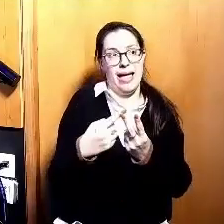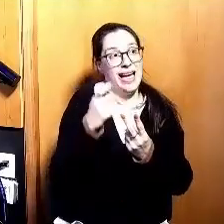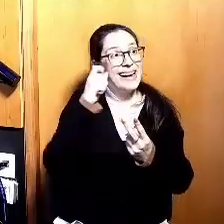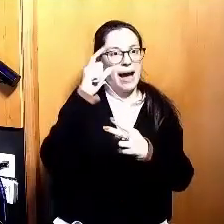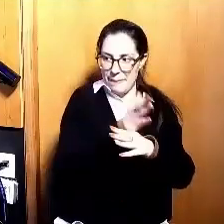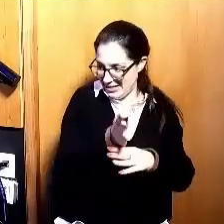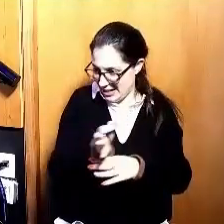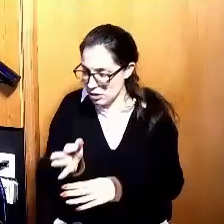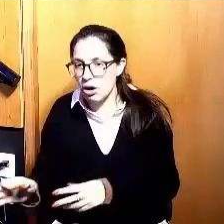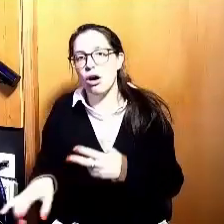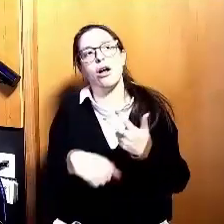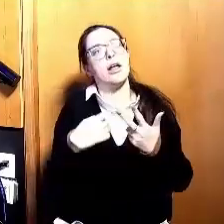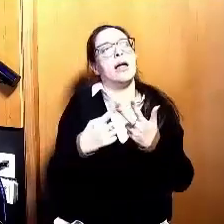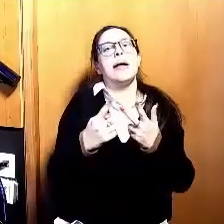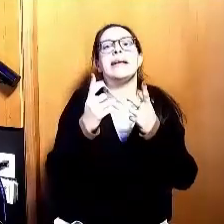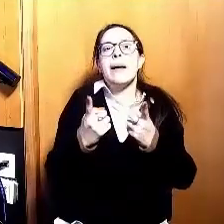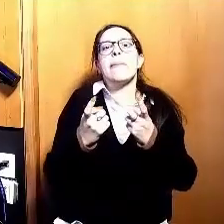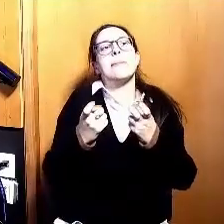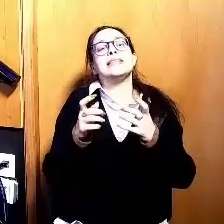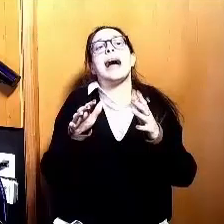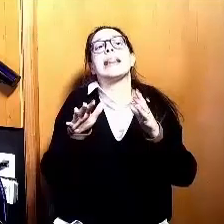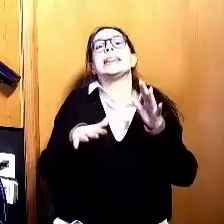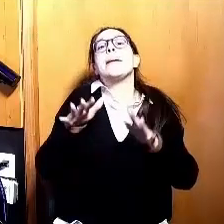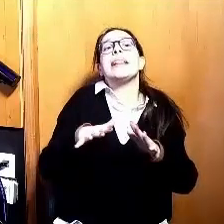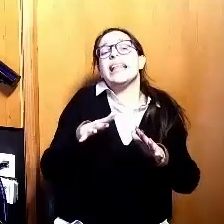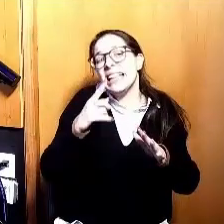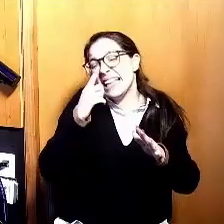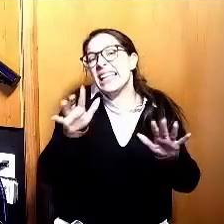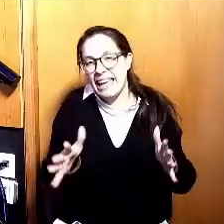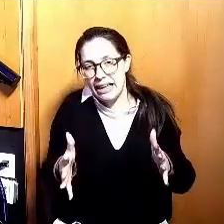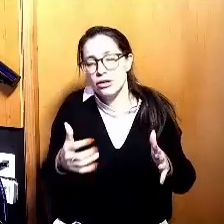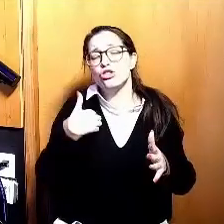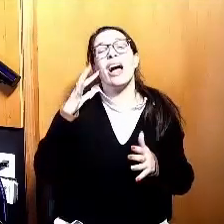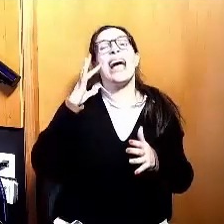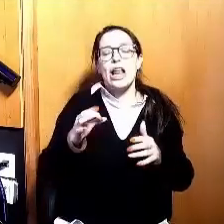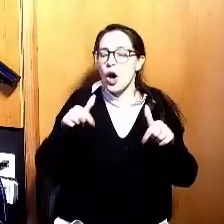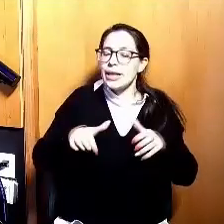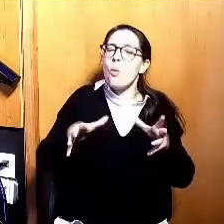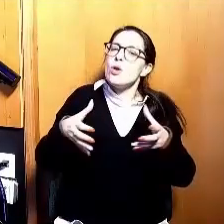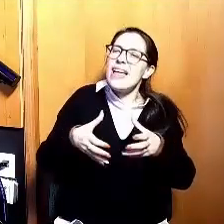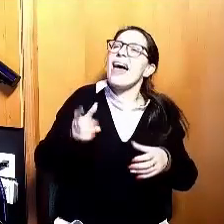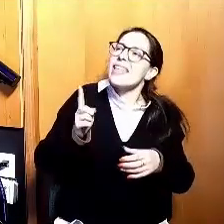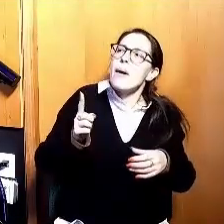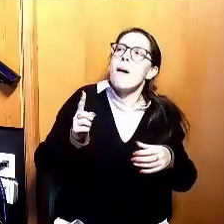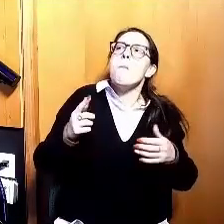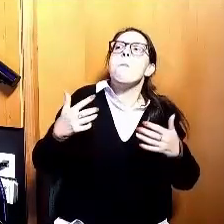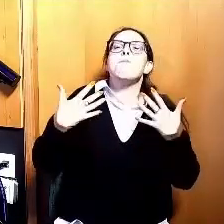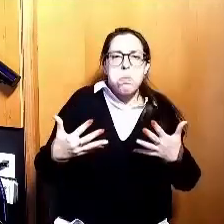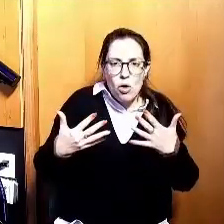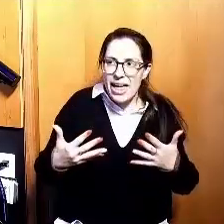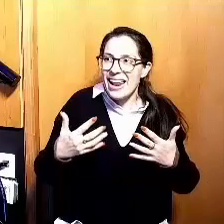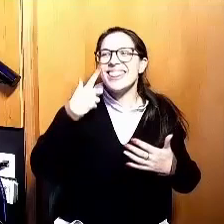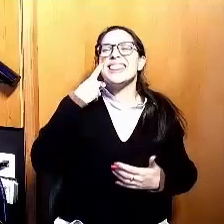capacitaciones y hay que acompañar entendiendo los incentivos. Y yo creo que esta comunidad tiene que poder conversar sobre cómo